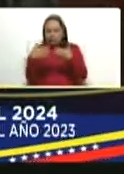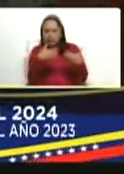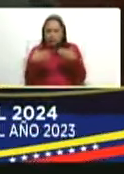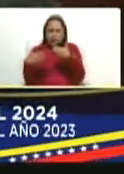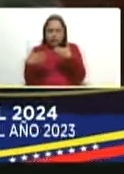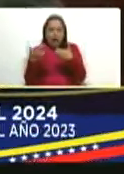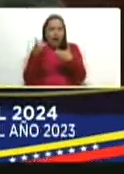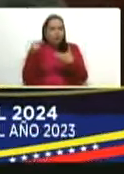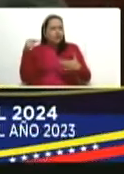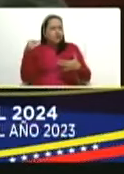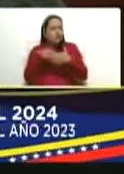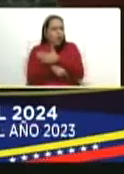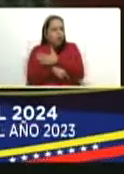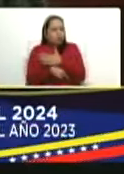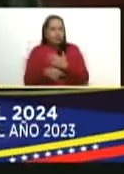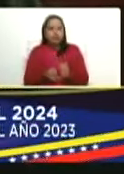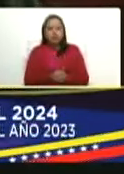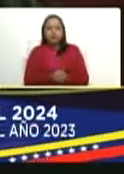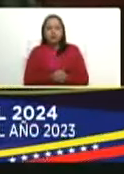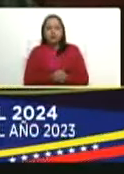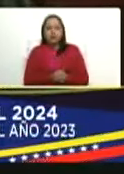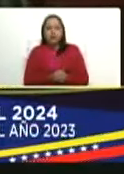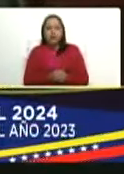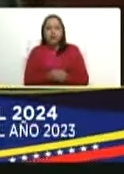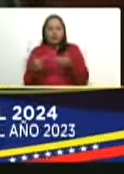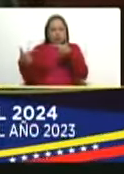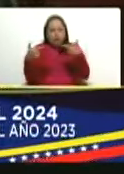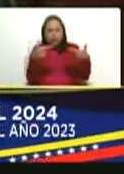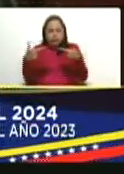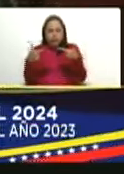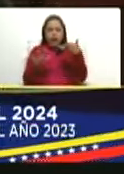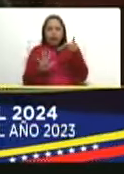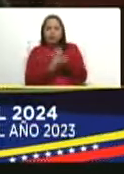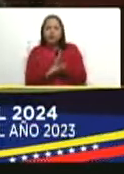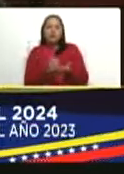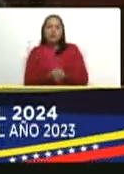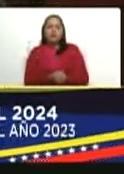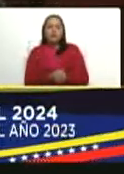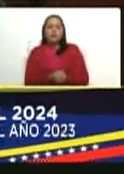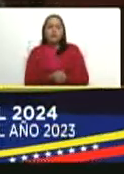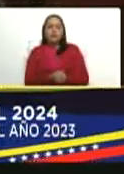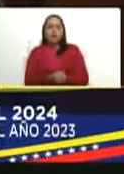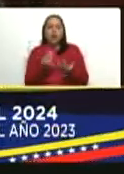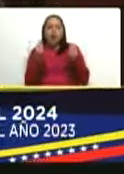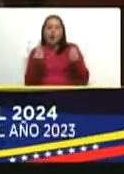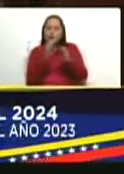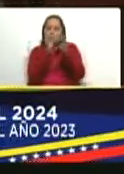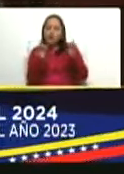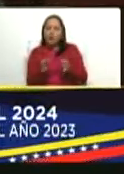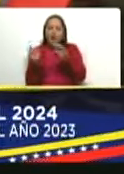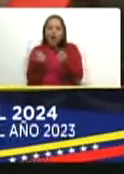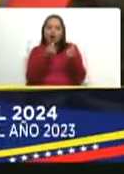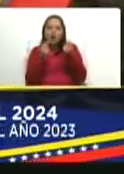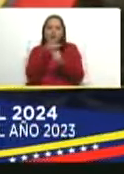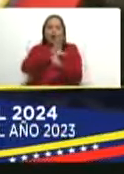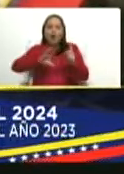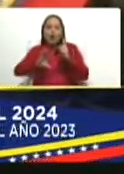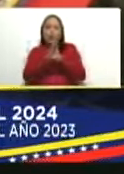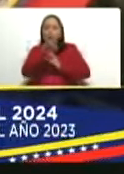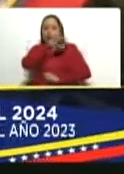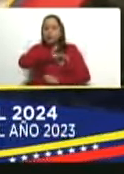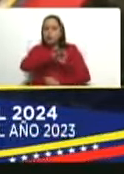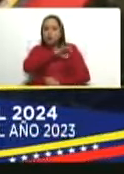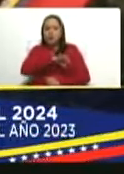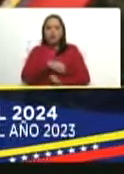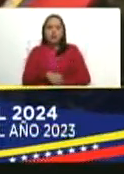como una profunda disputa en torno a la naturaleza del modelo económico, cultural y social